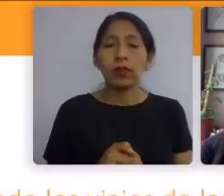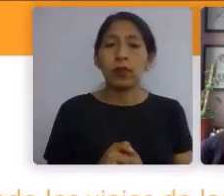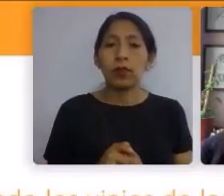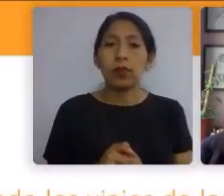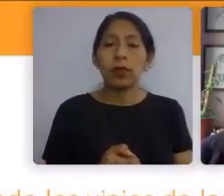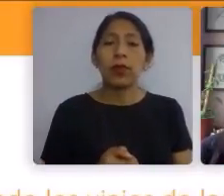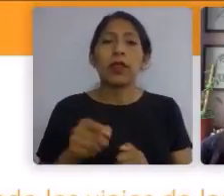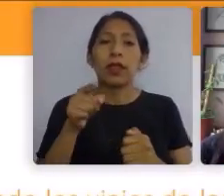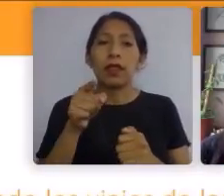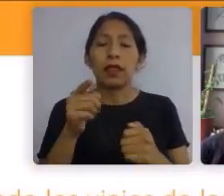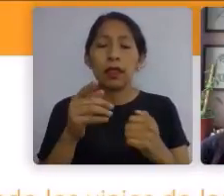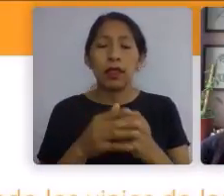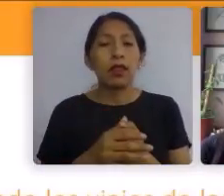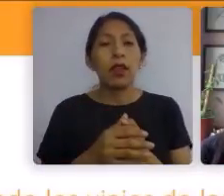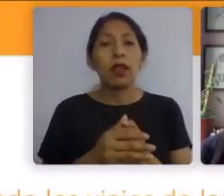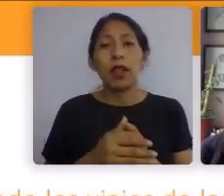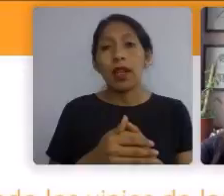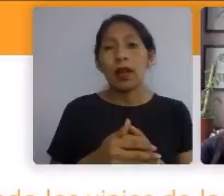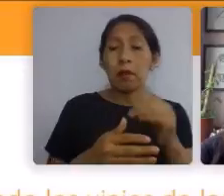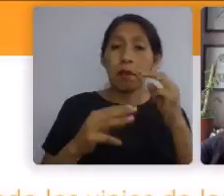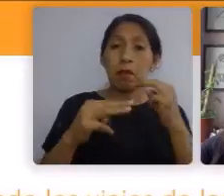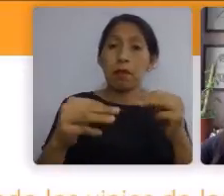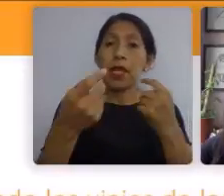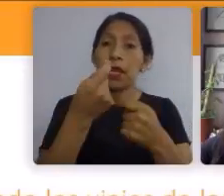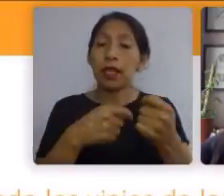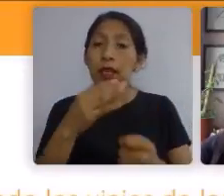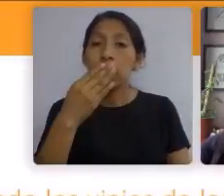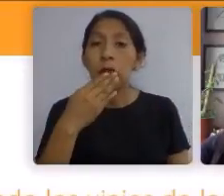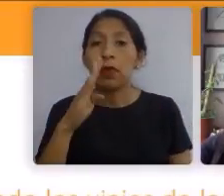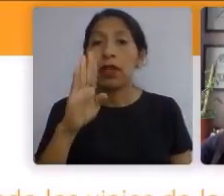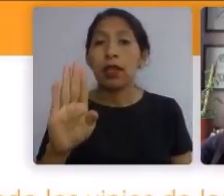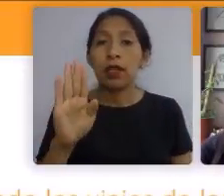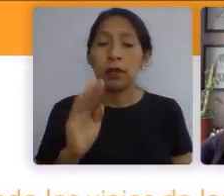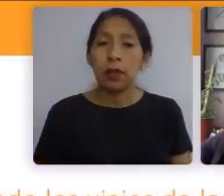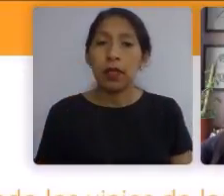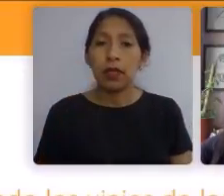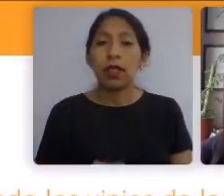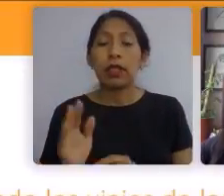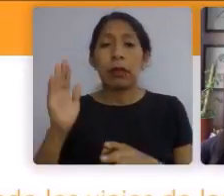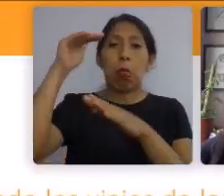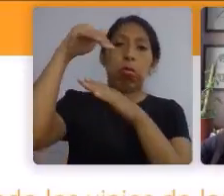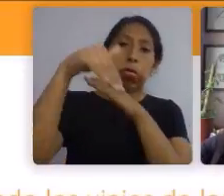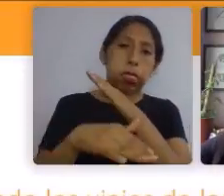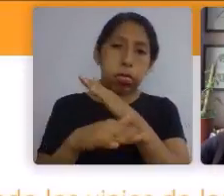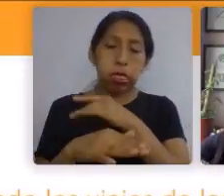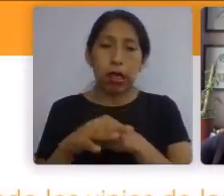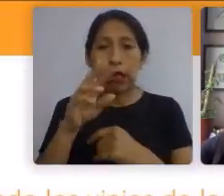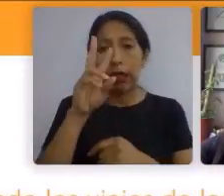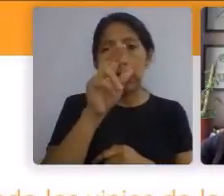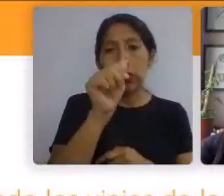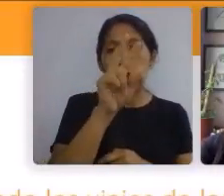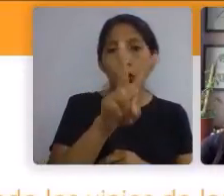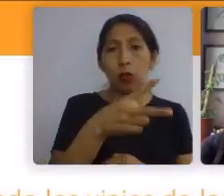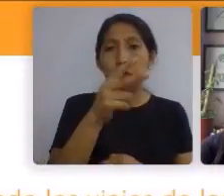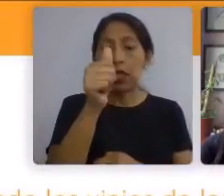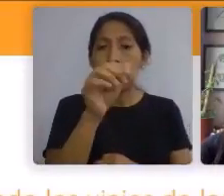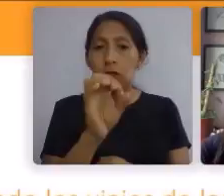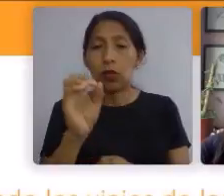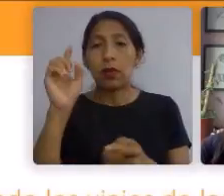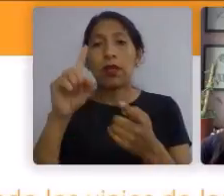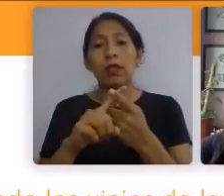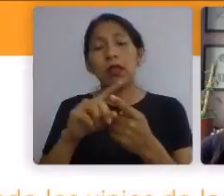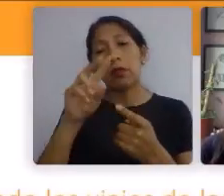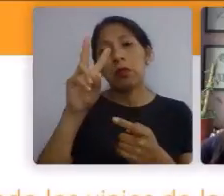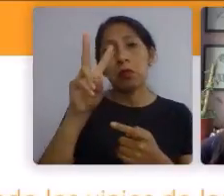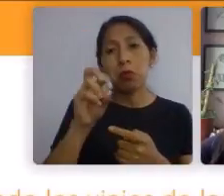mercado alemán. Vamos a ver que esta caída justamente que se dio de 2019 a 2020, sabemos todos que es por el producto de la